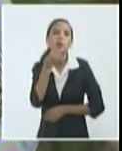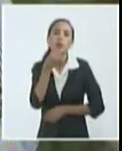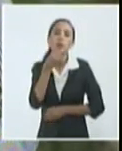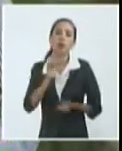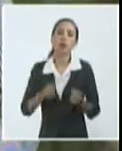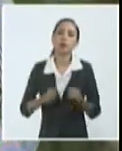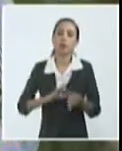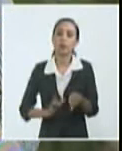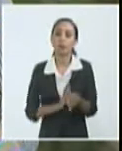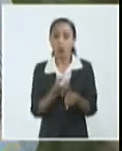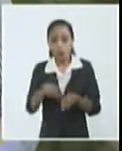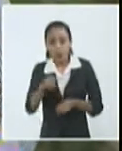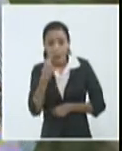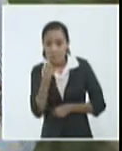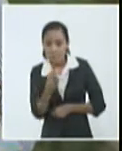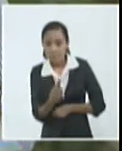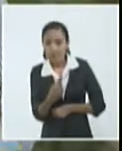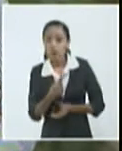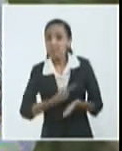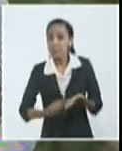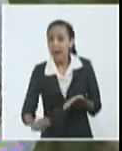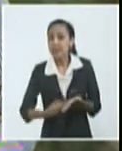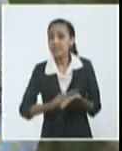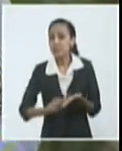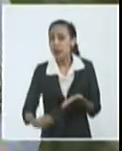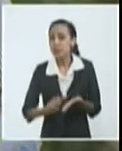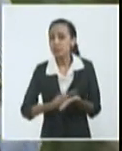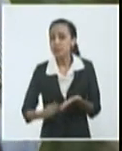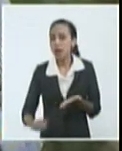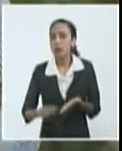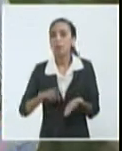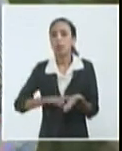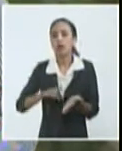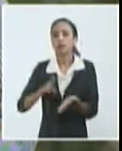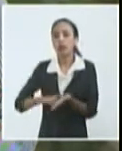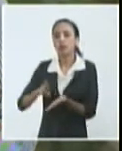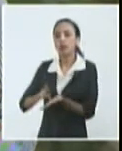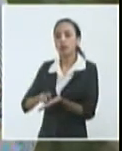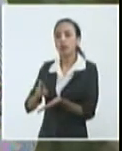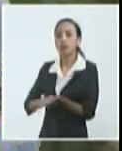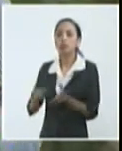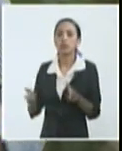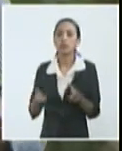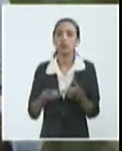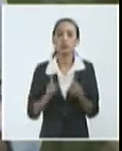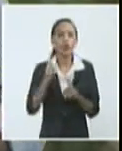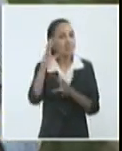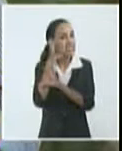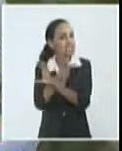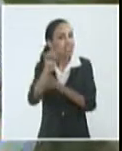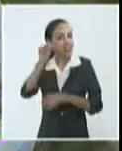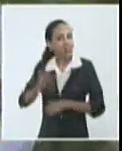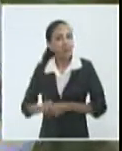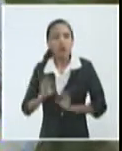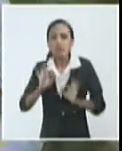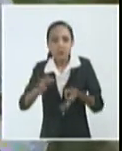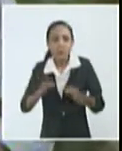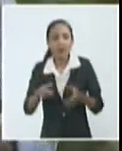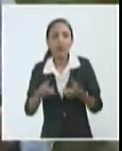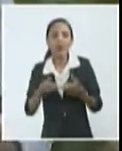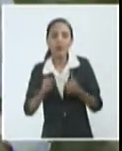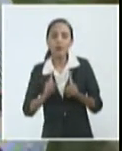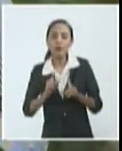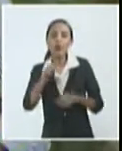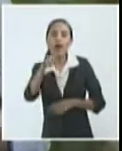han estado al tanto de semana por semana, todos los martes, tenemos un encuentro con los científicos y siempre en esos encuentros